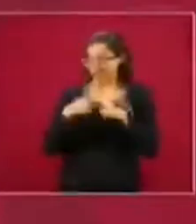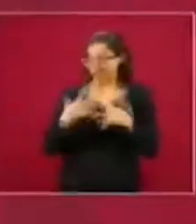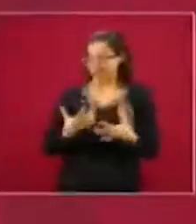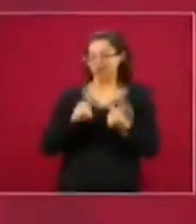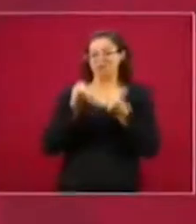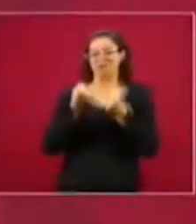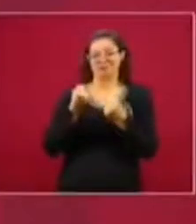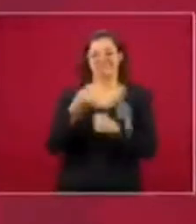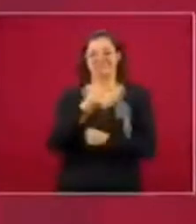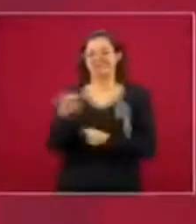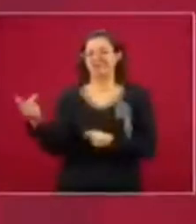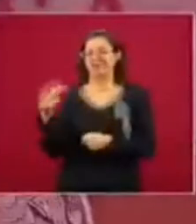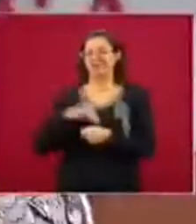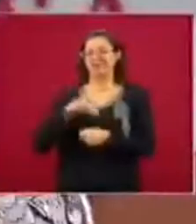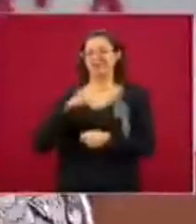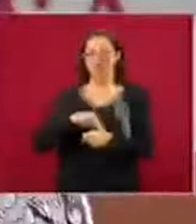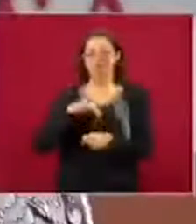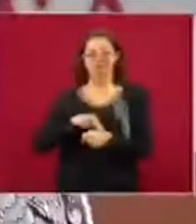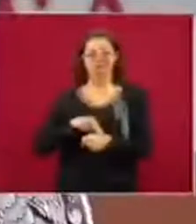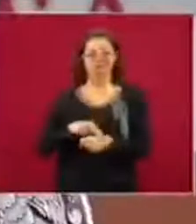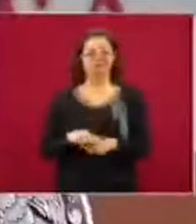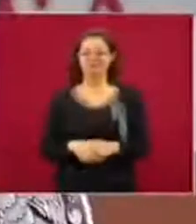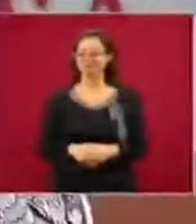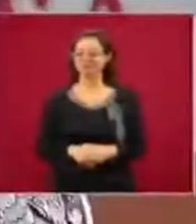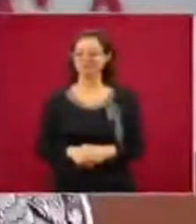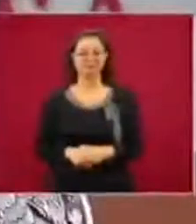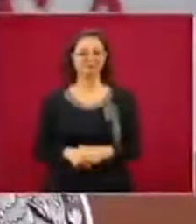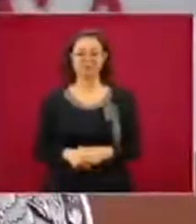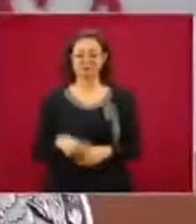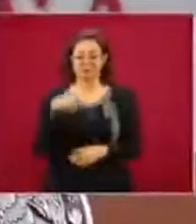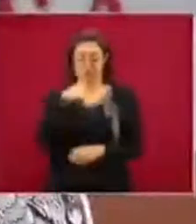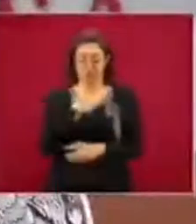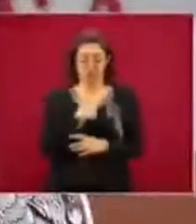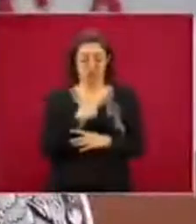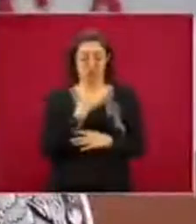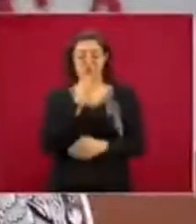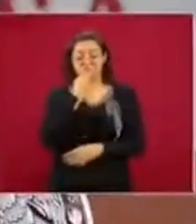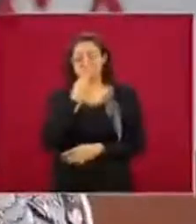humanista. Es que todo lo están